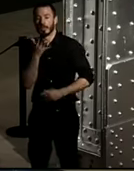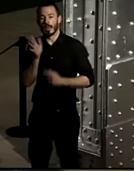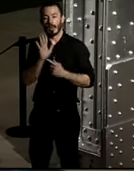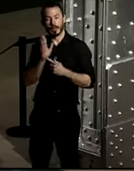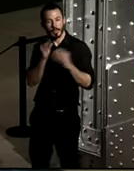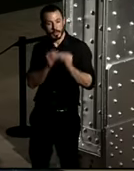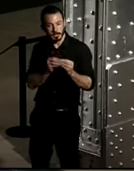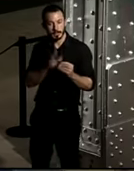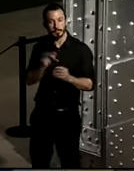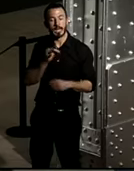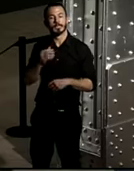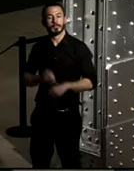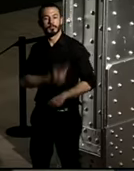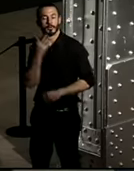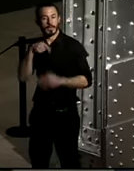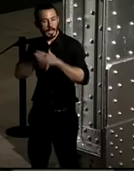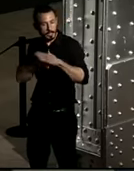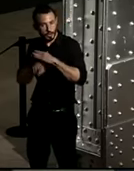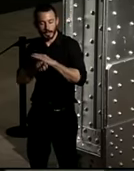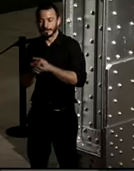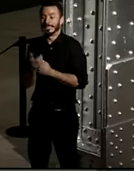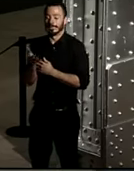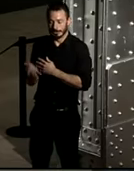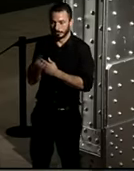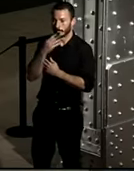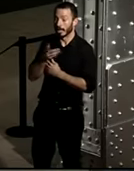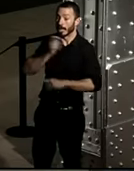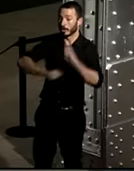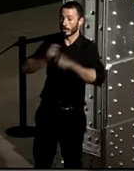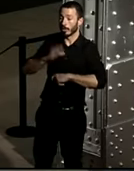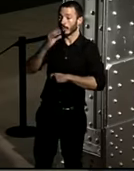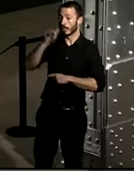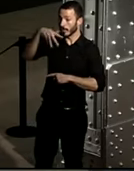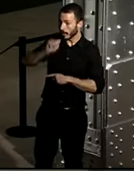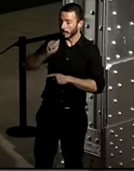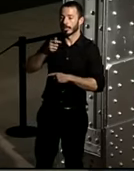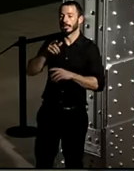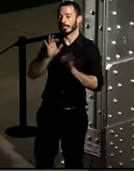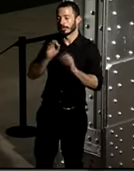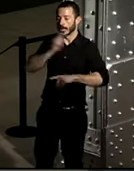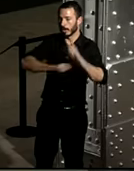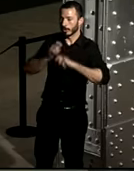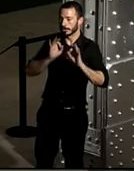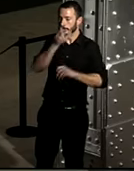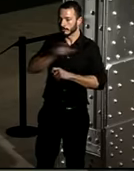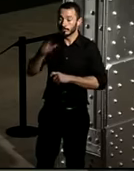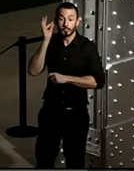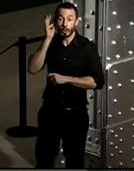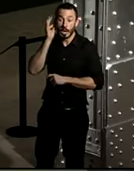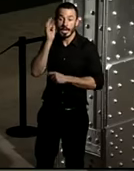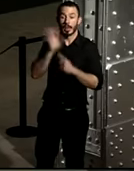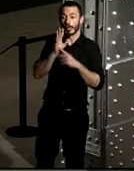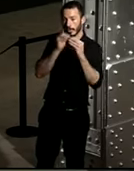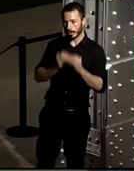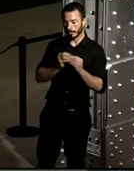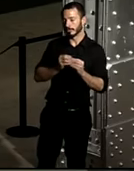gestora. Bueno, la verdad es que lo que hacemos en CIMA, que es una asociación de mujeres cineastas, y no solo cineastas, sino que se dedican